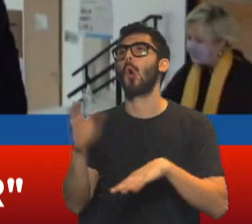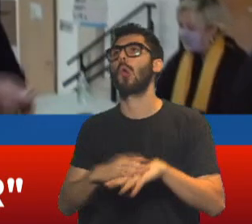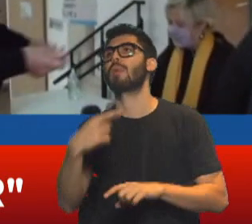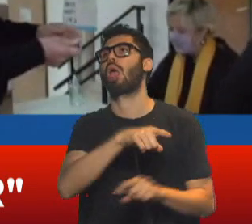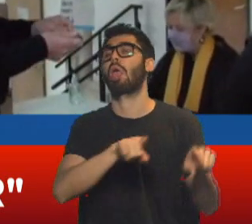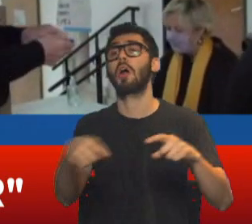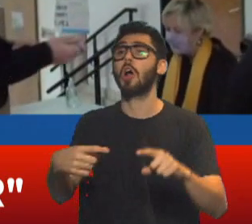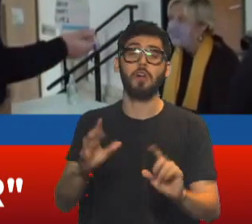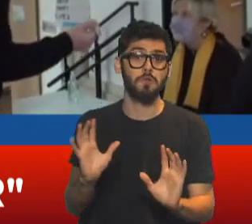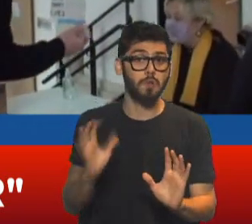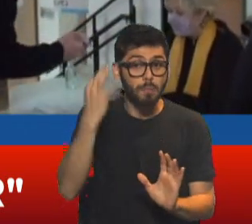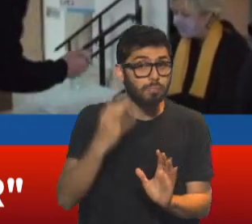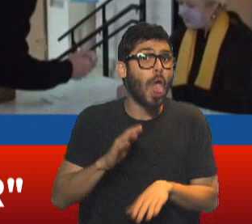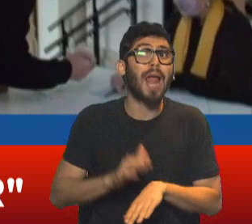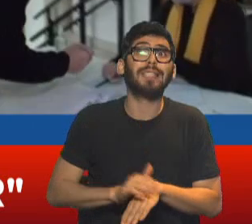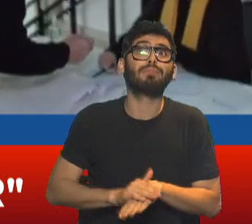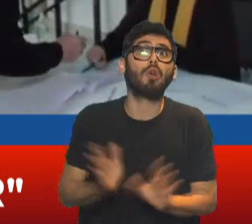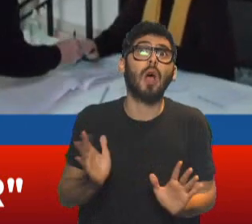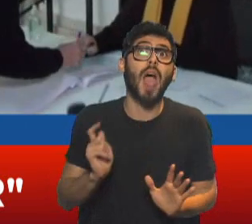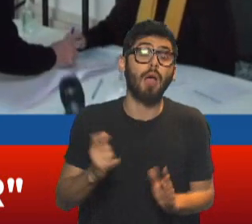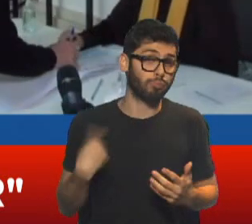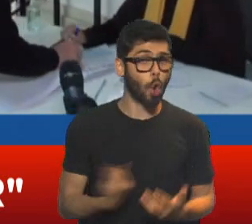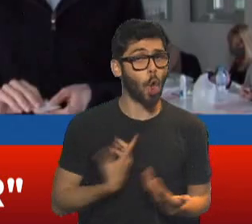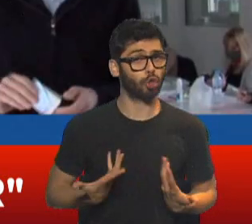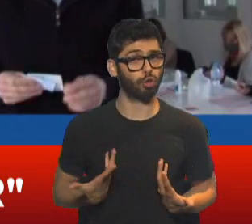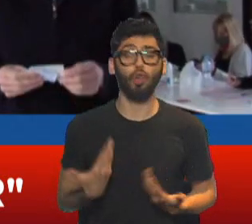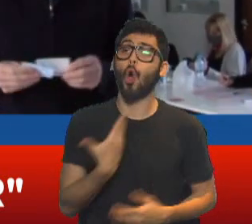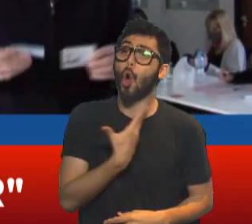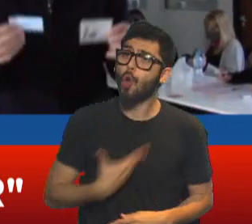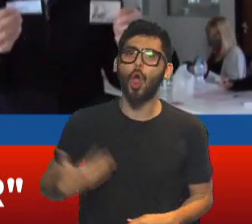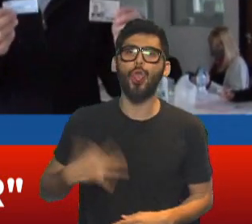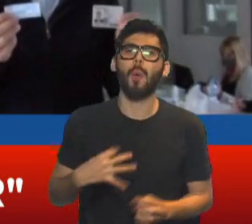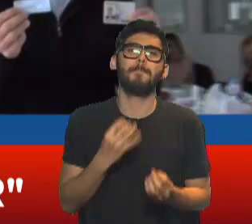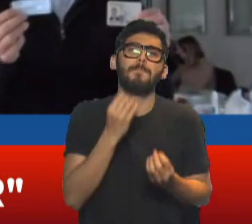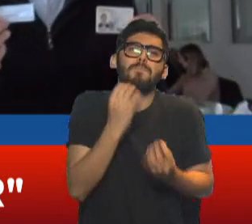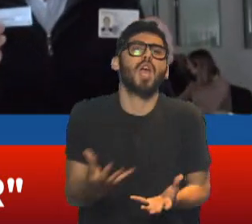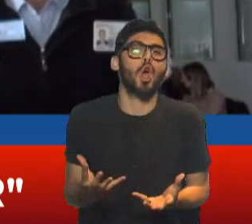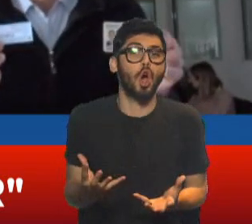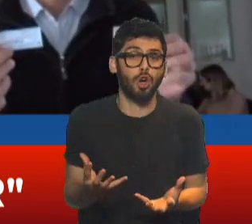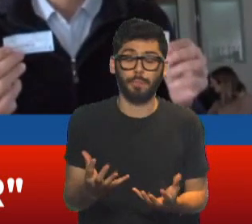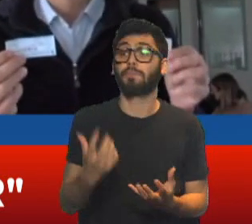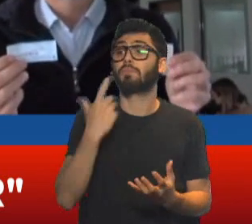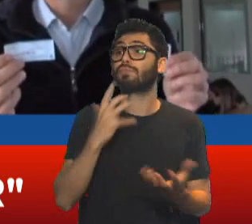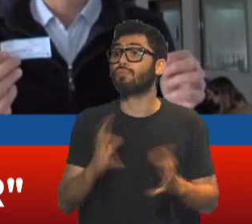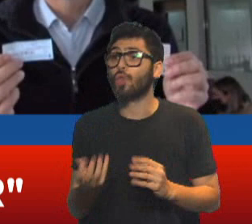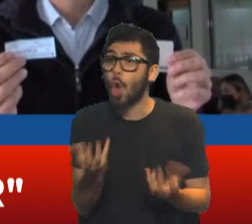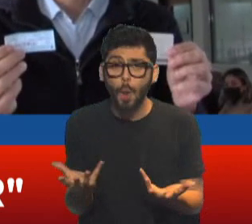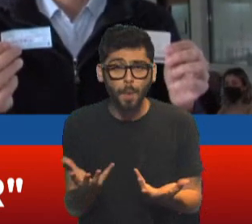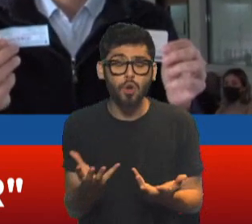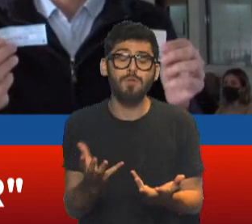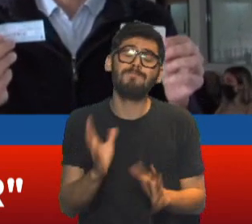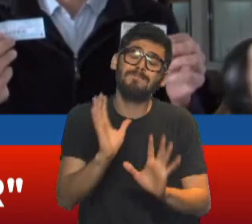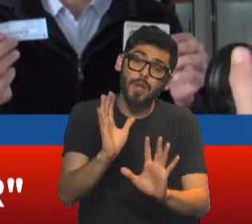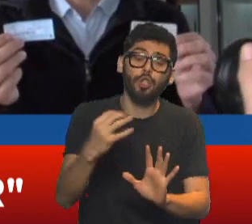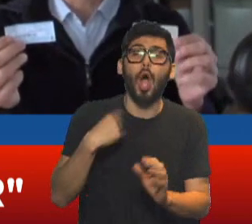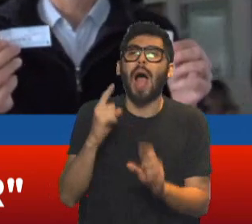La responsabilidad está en nosotros. Nuestro gobierno tiene que ser mejor, tiene que mejorar. ¿De qué forma? Me parece que es muy apresurado. Yo tengo algunas